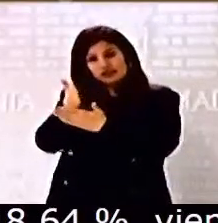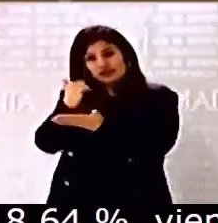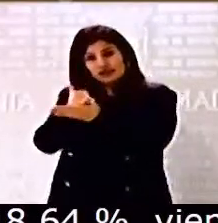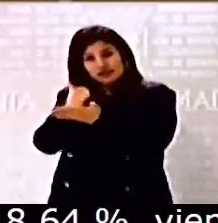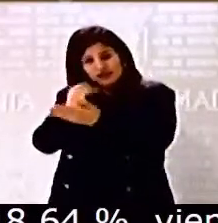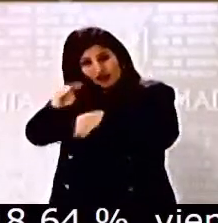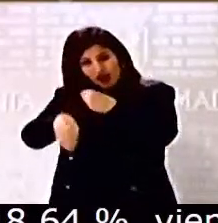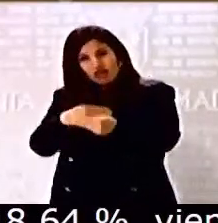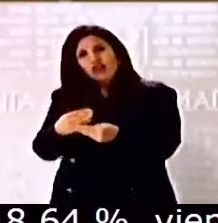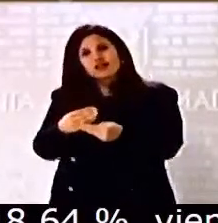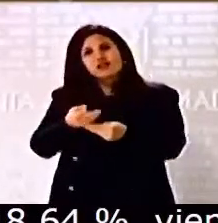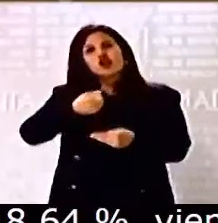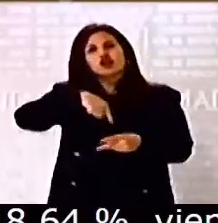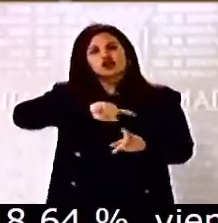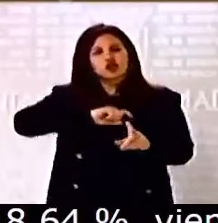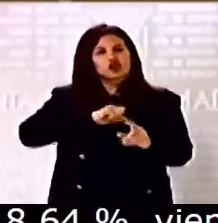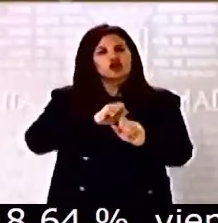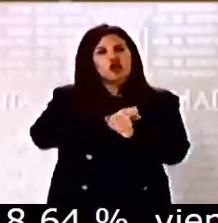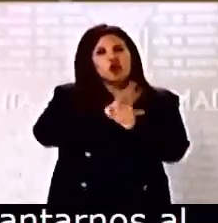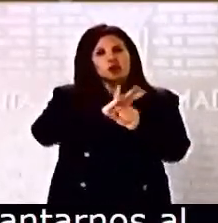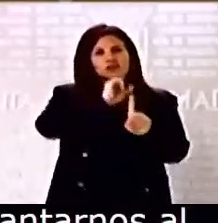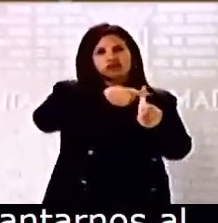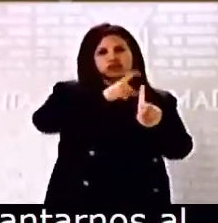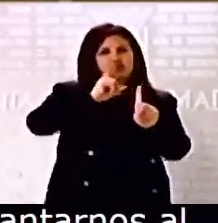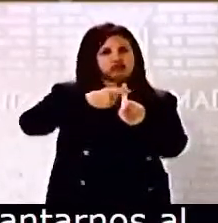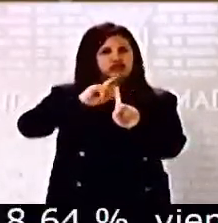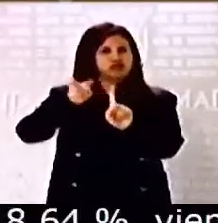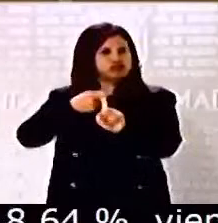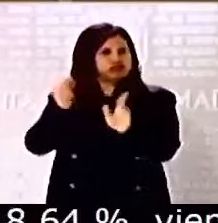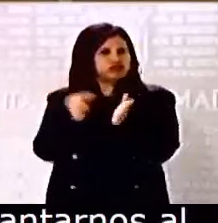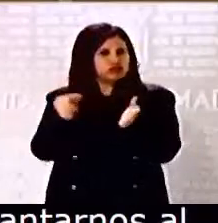nuestro objetivo y en el que tenemos que seguir.